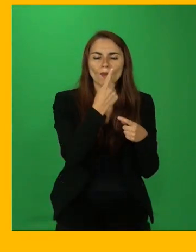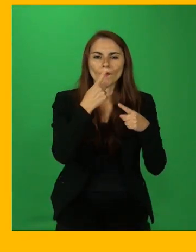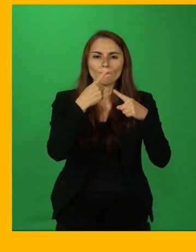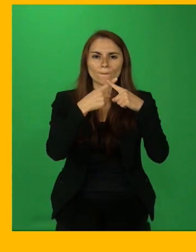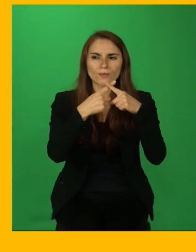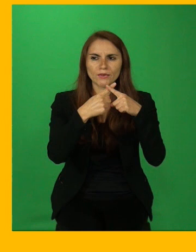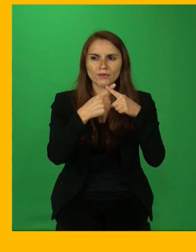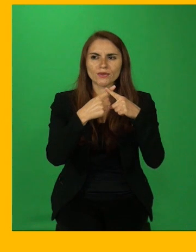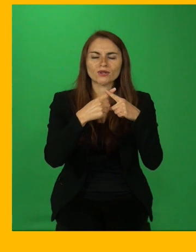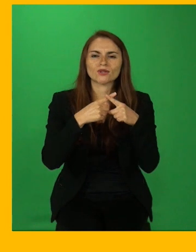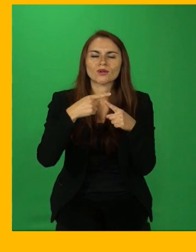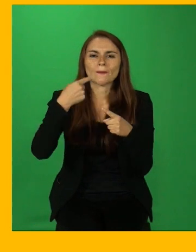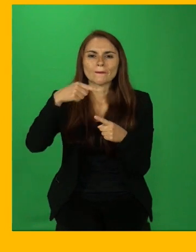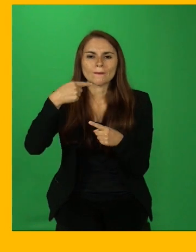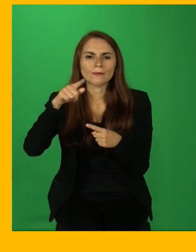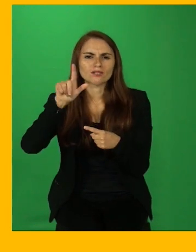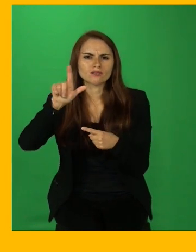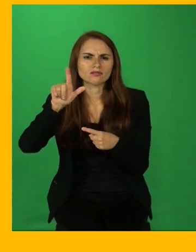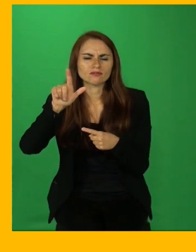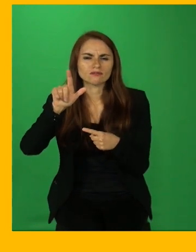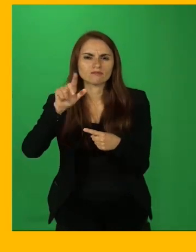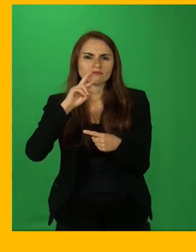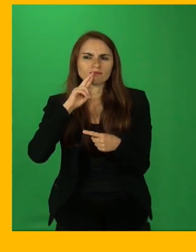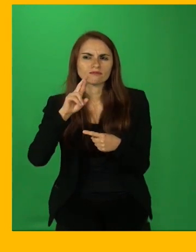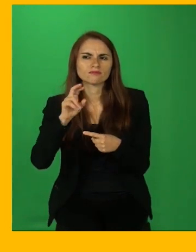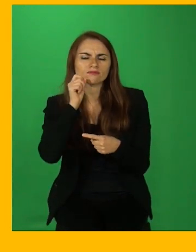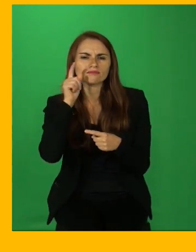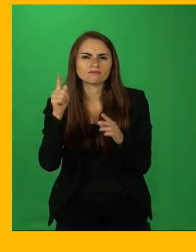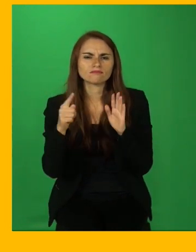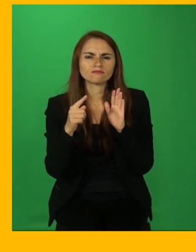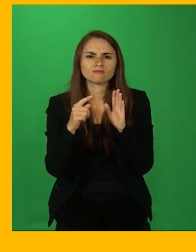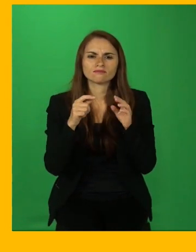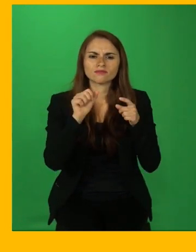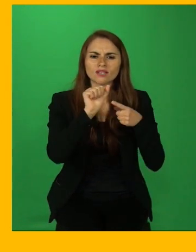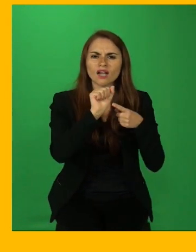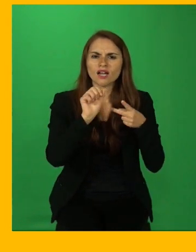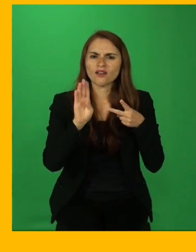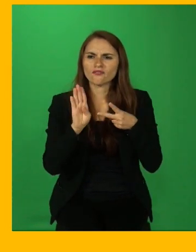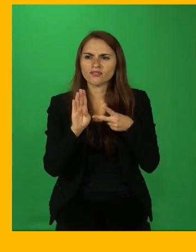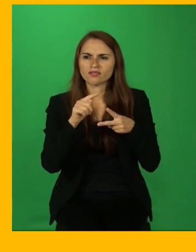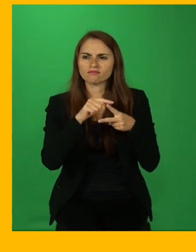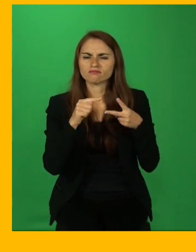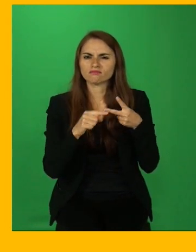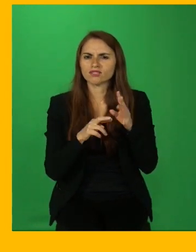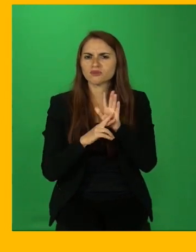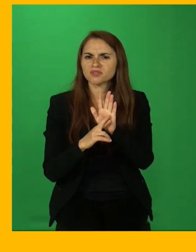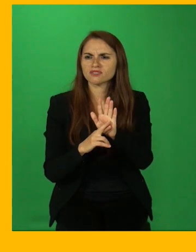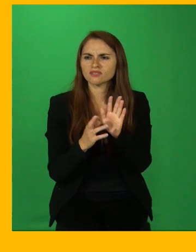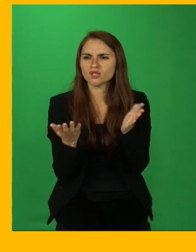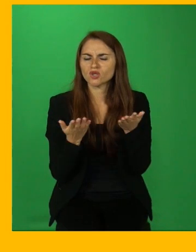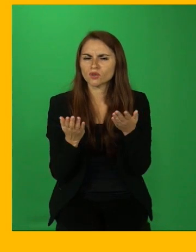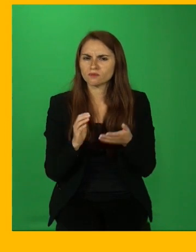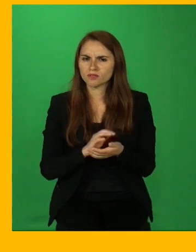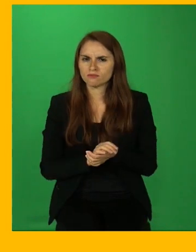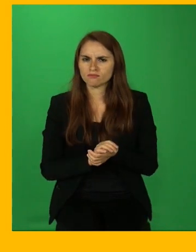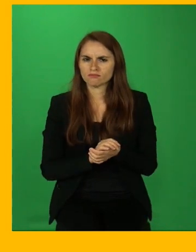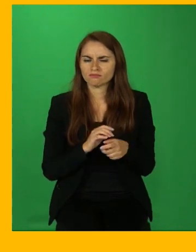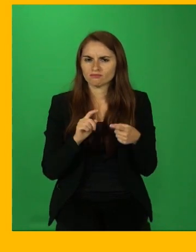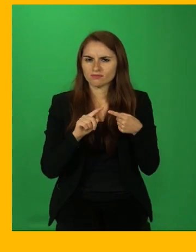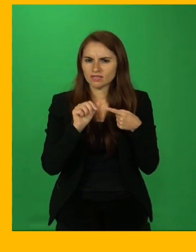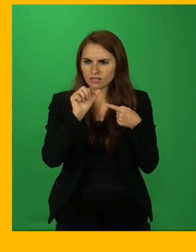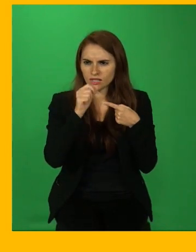por 7 negativo fíjate bien en la letra fíjate muy